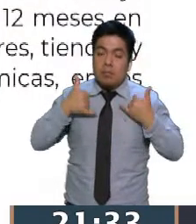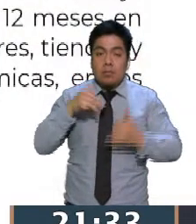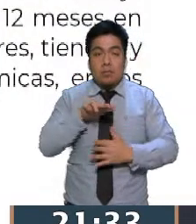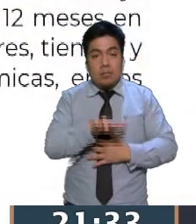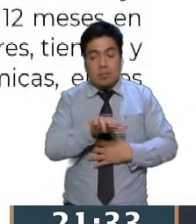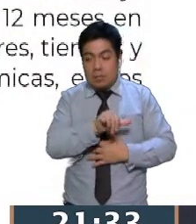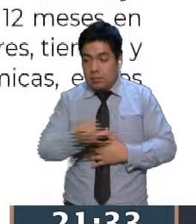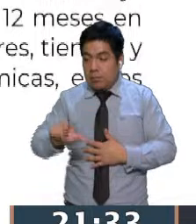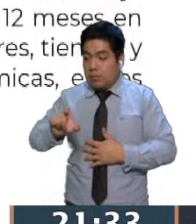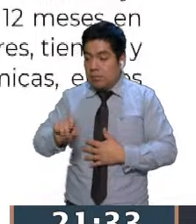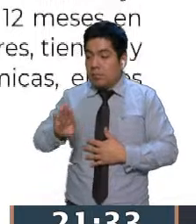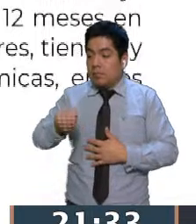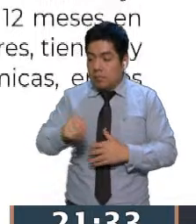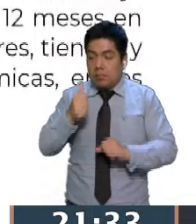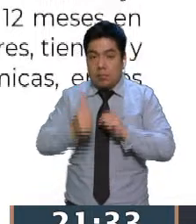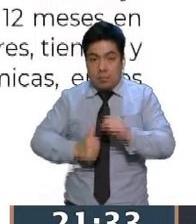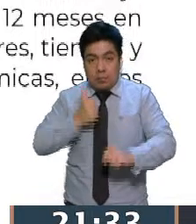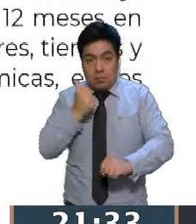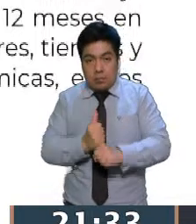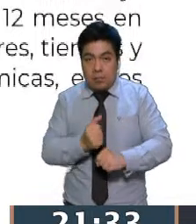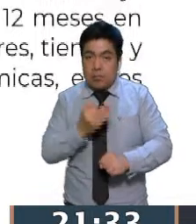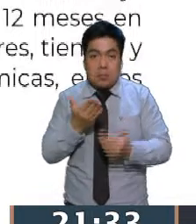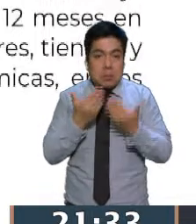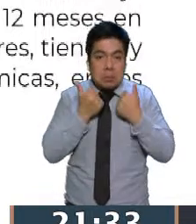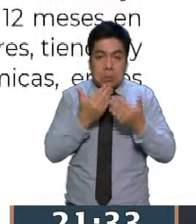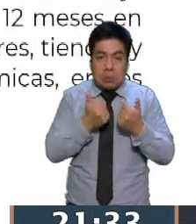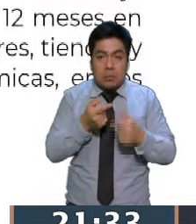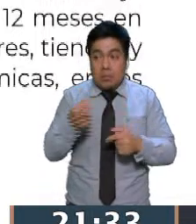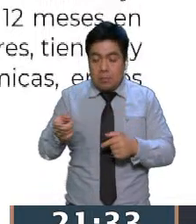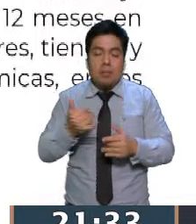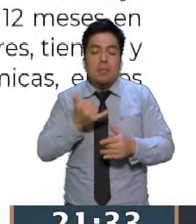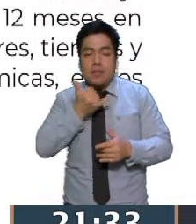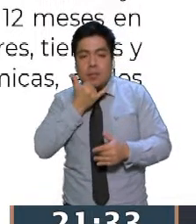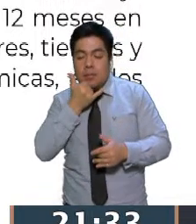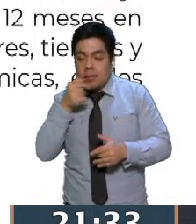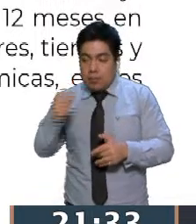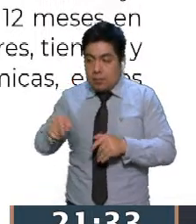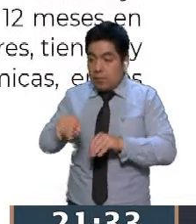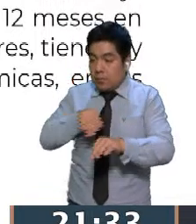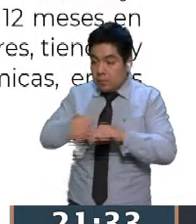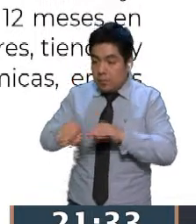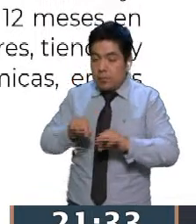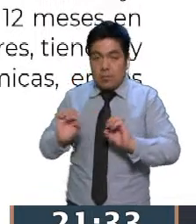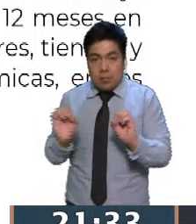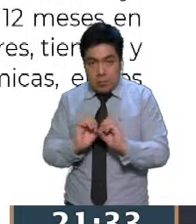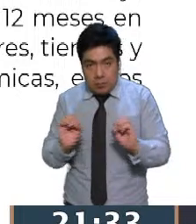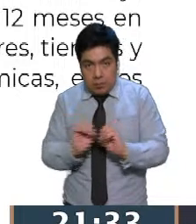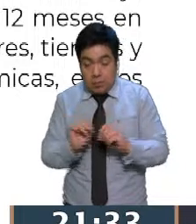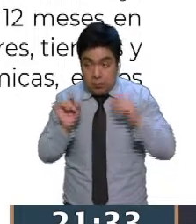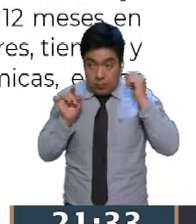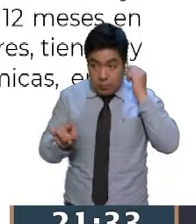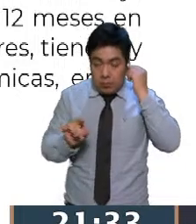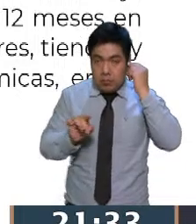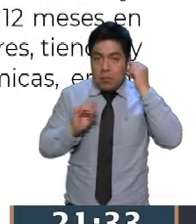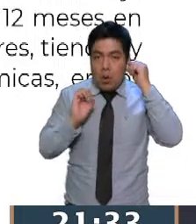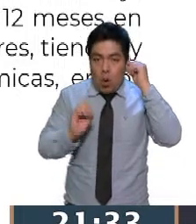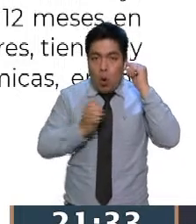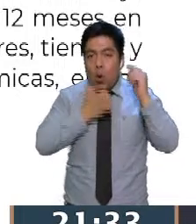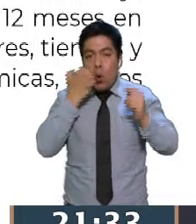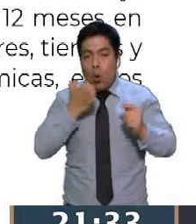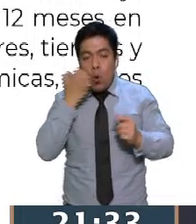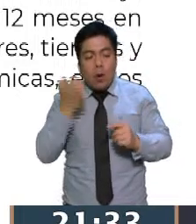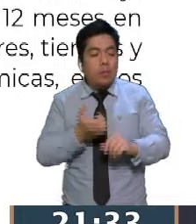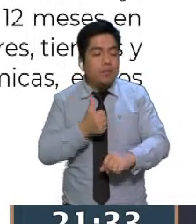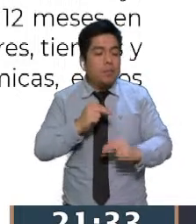18 y 29 años que se encuentren en desocupación laboral y no estén cursando en alguno de los